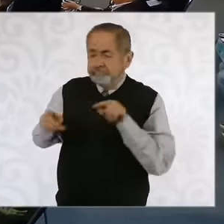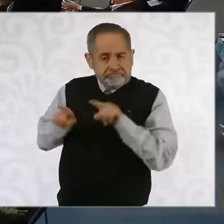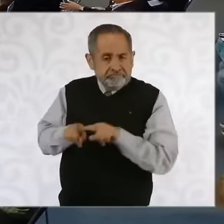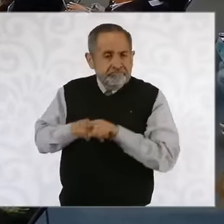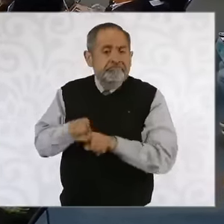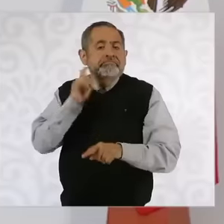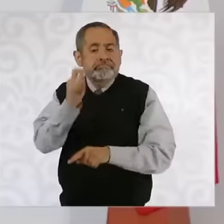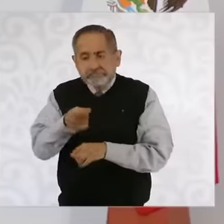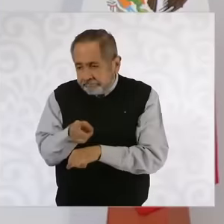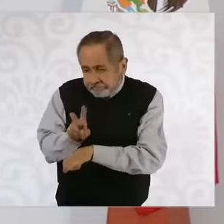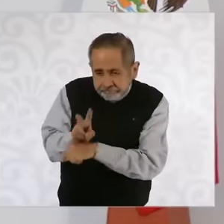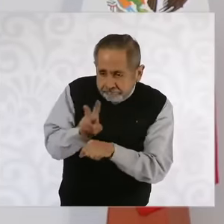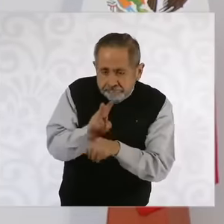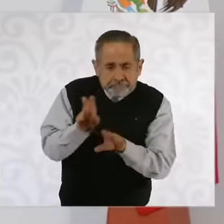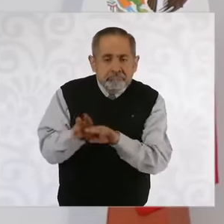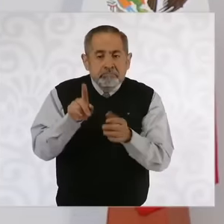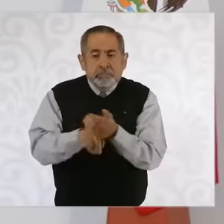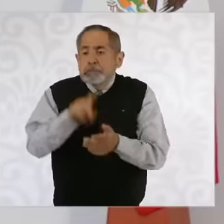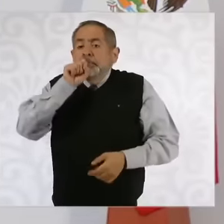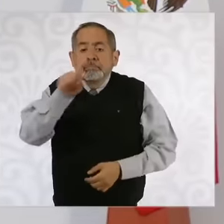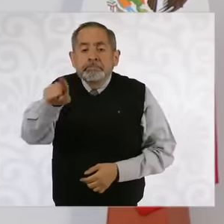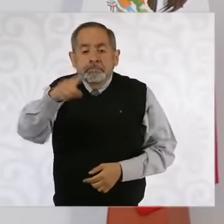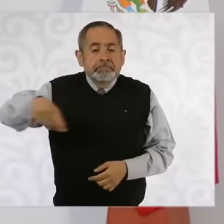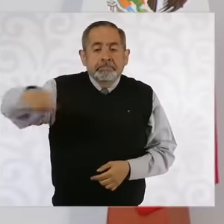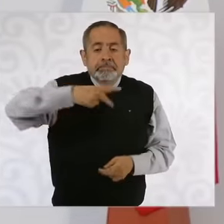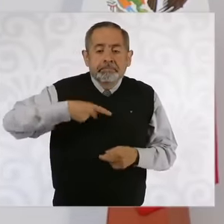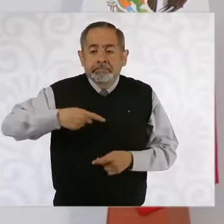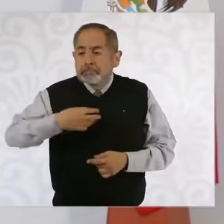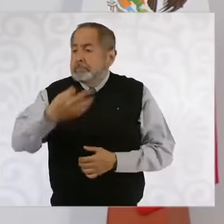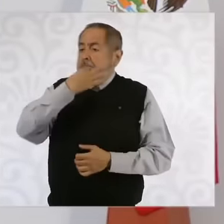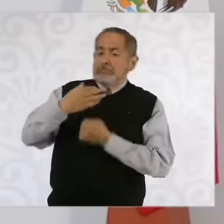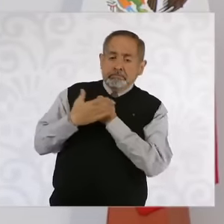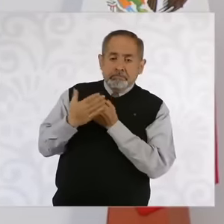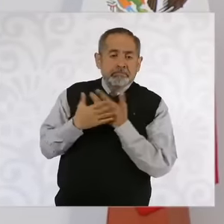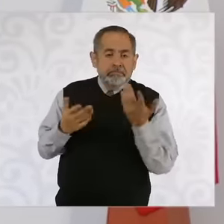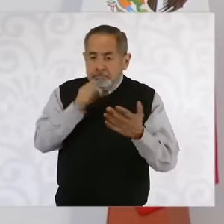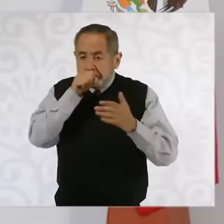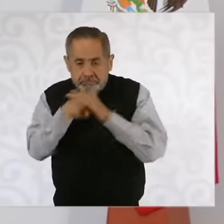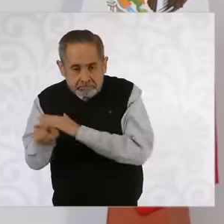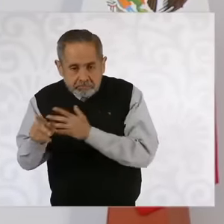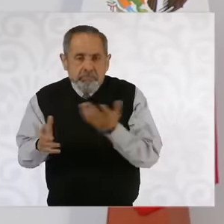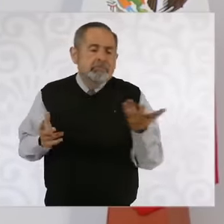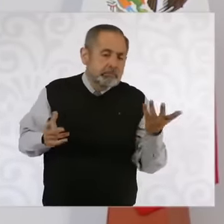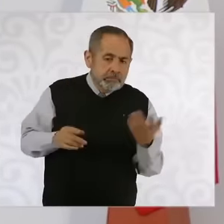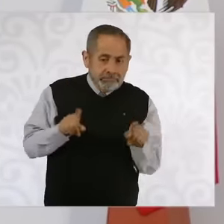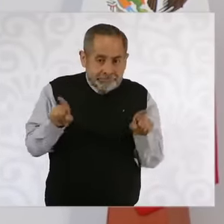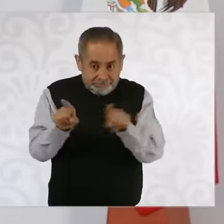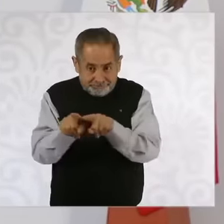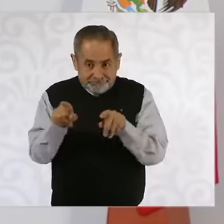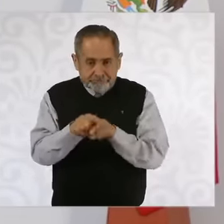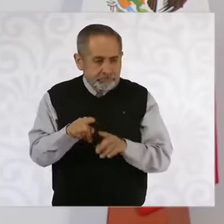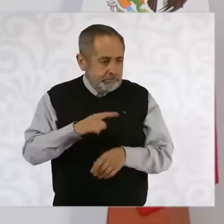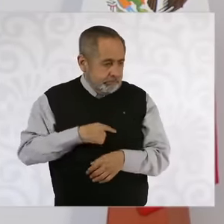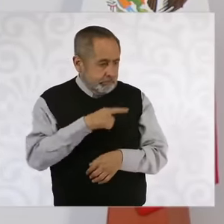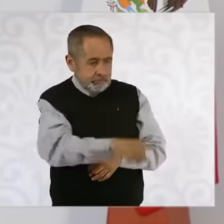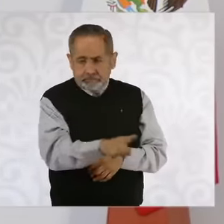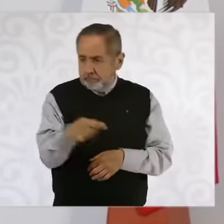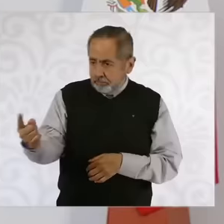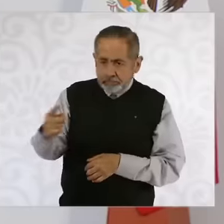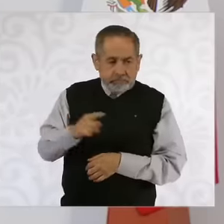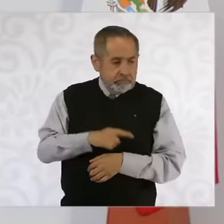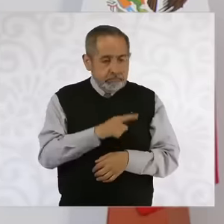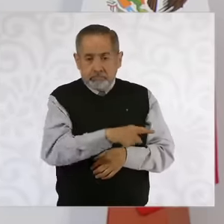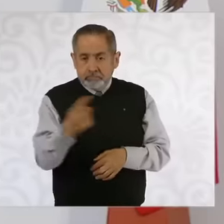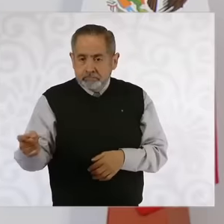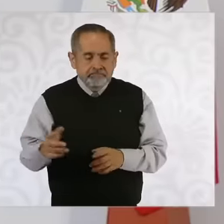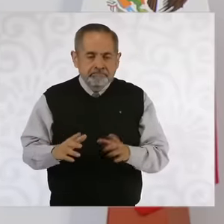supervisión siempre van a ser los ciudadanos, y en ese sentido, aparejado a la reforma en materia de subcontratación, que durante